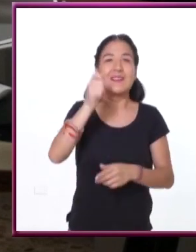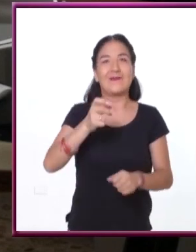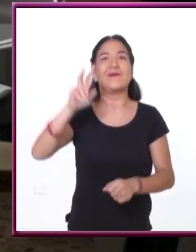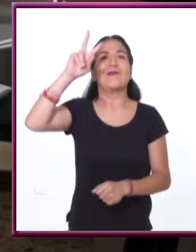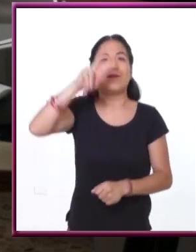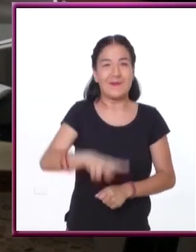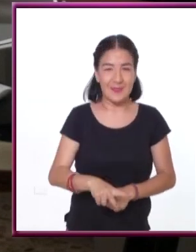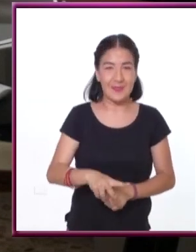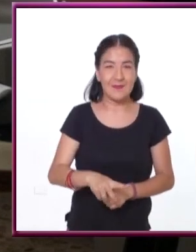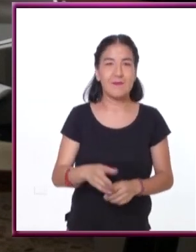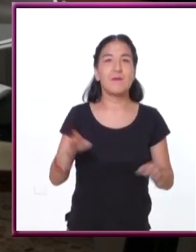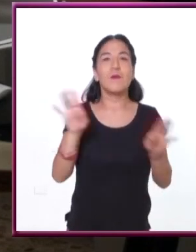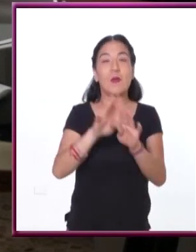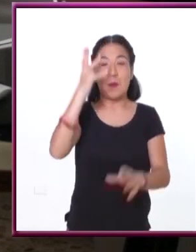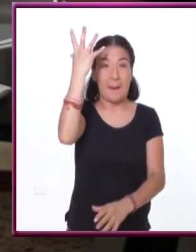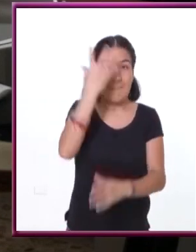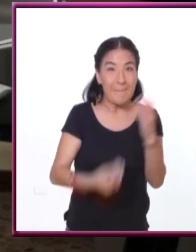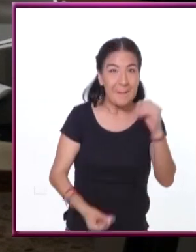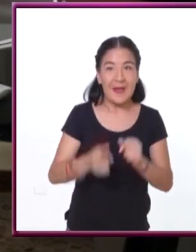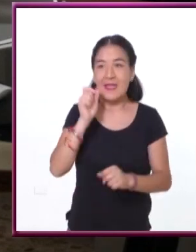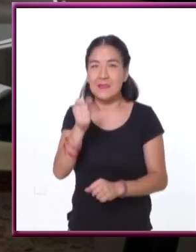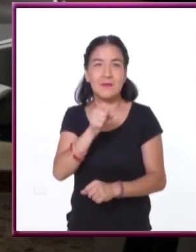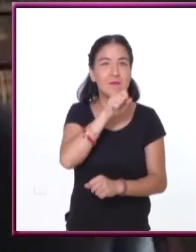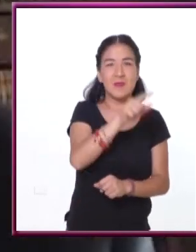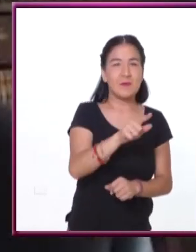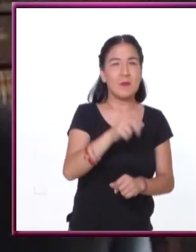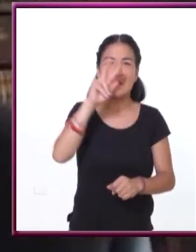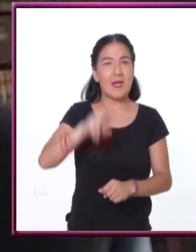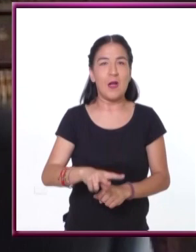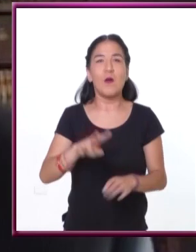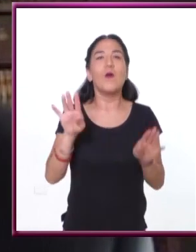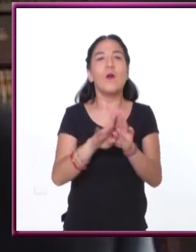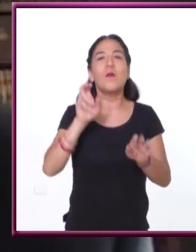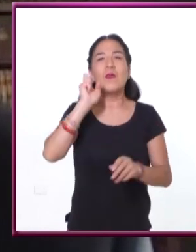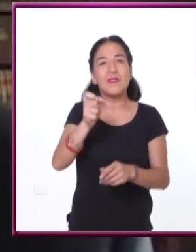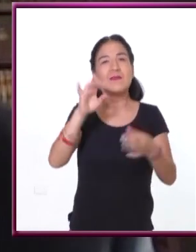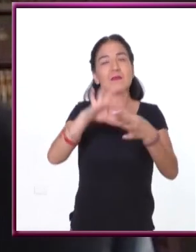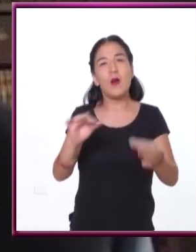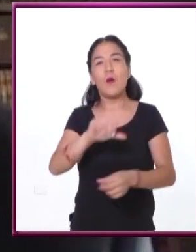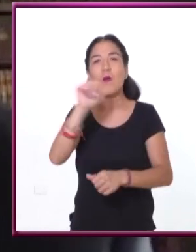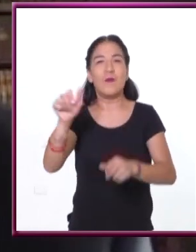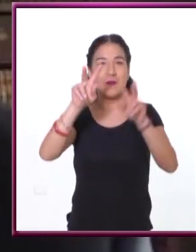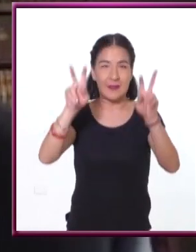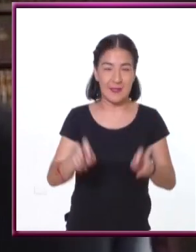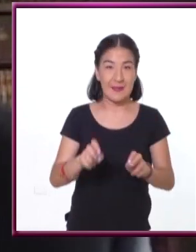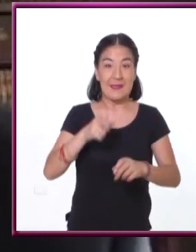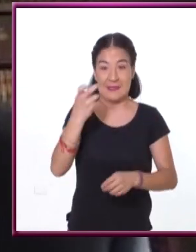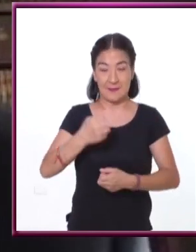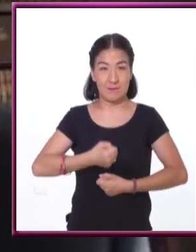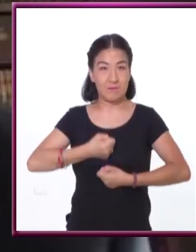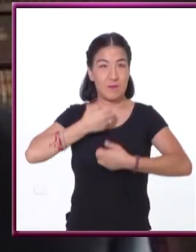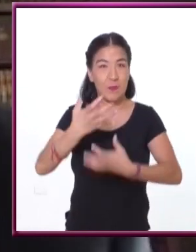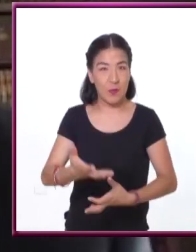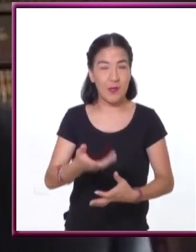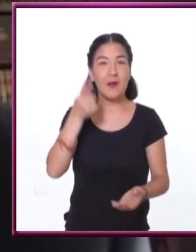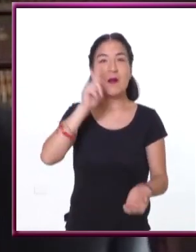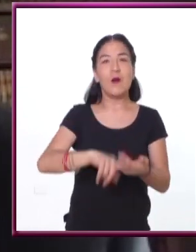la realidad. No es un escape de la misma, sino una entrada. El poeta no es el